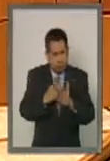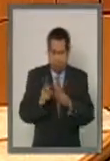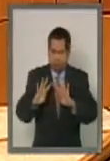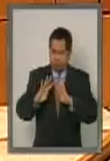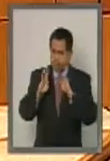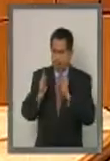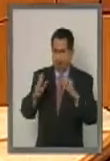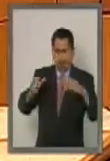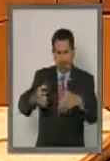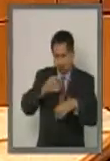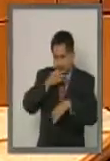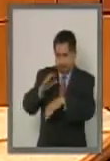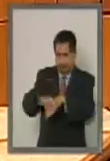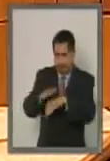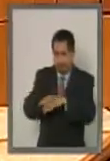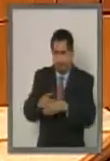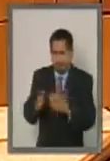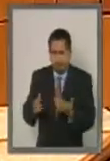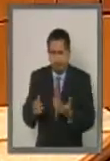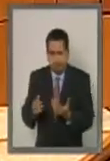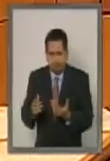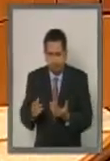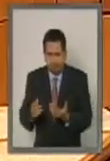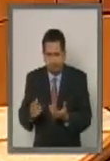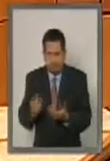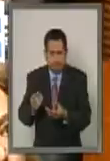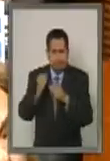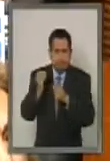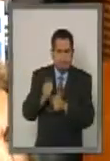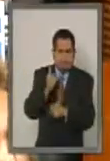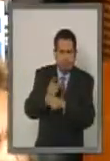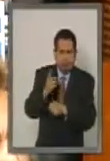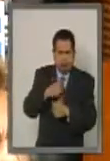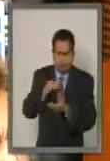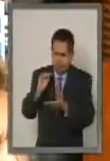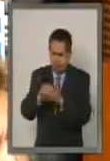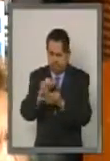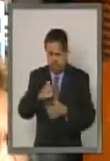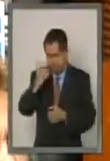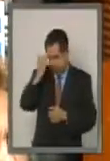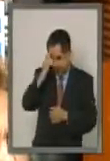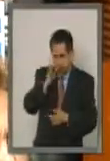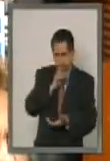comisión y no me dieron oportunidad de meter mis argumentos.